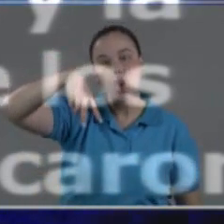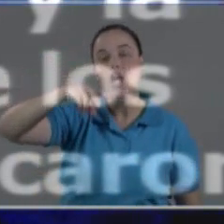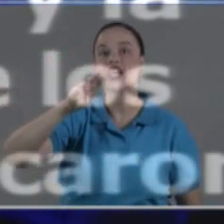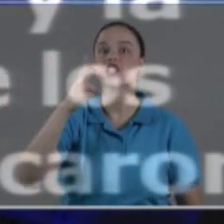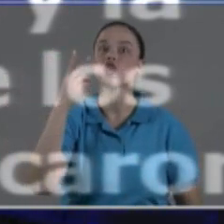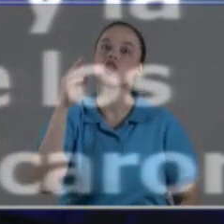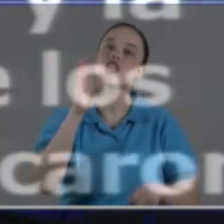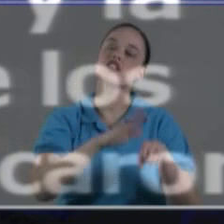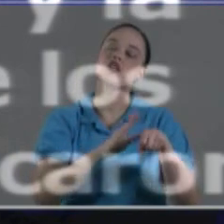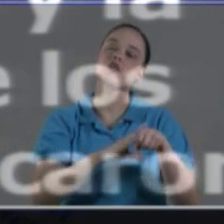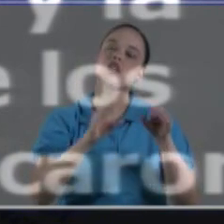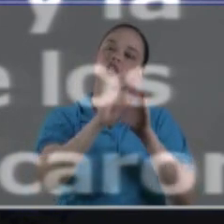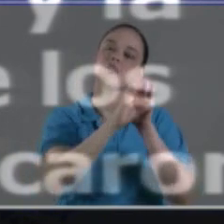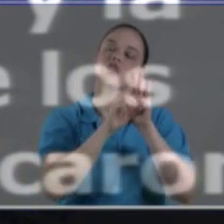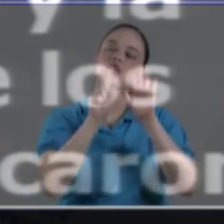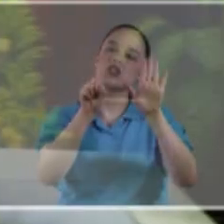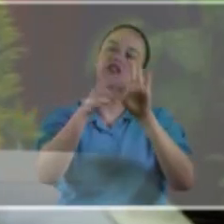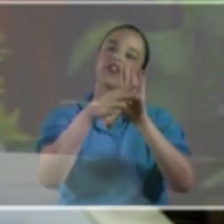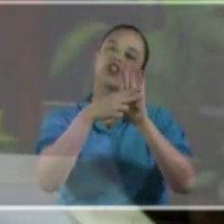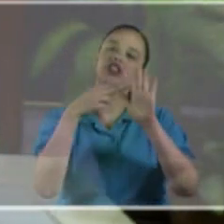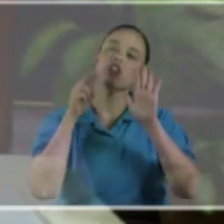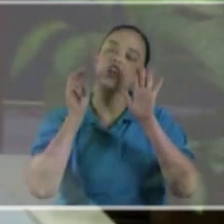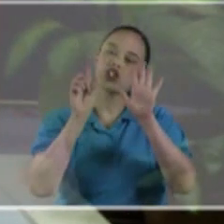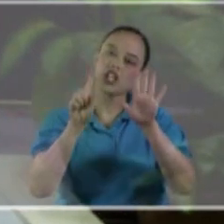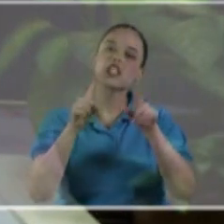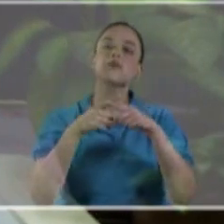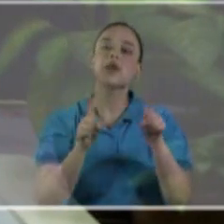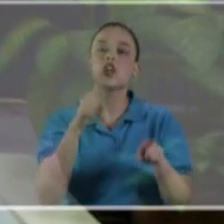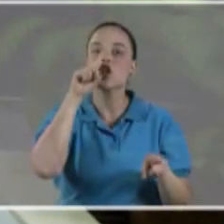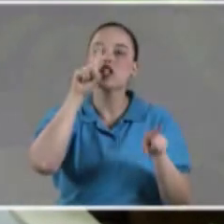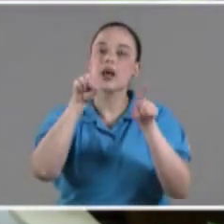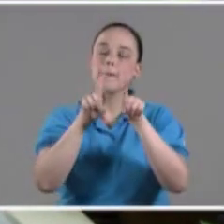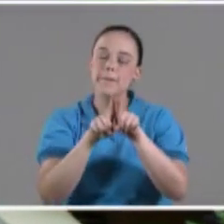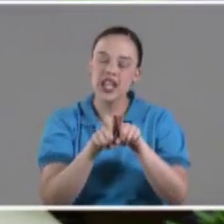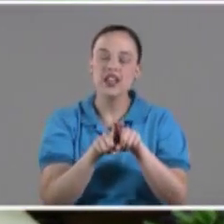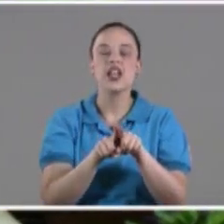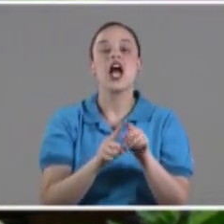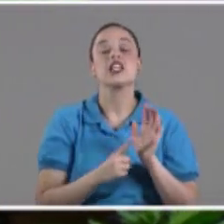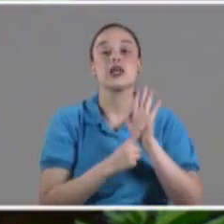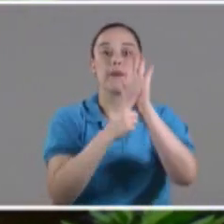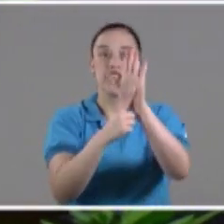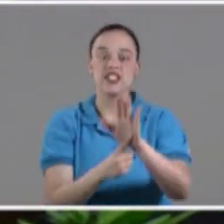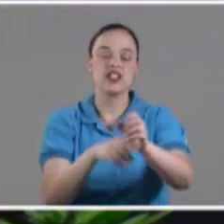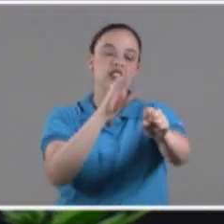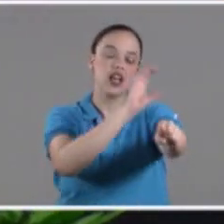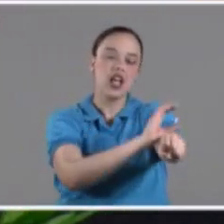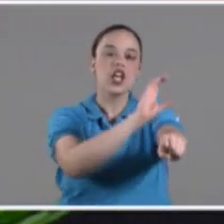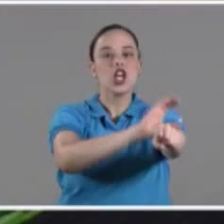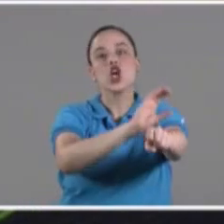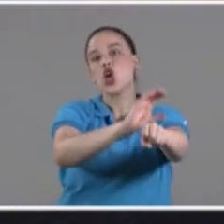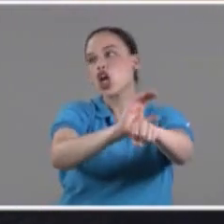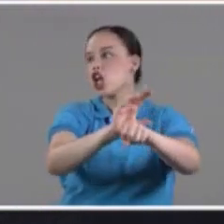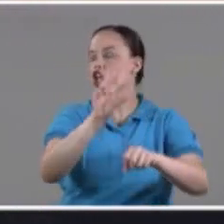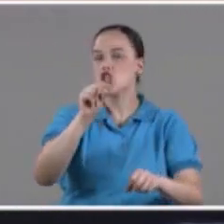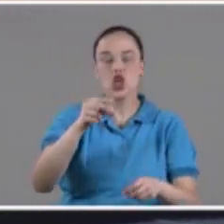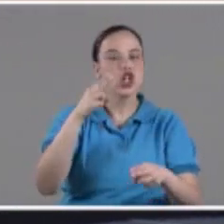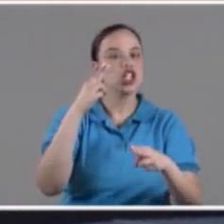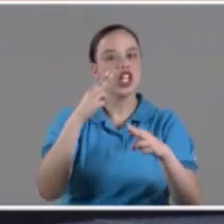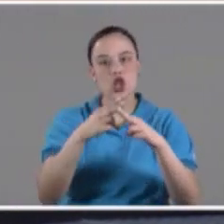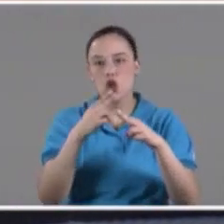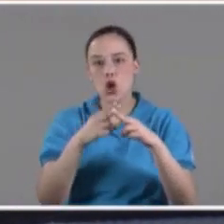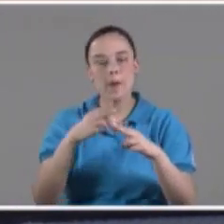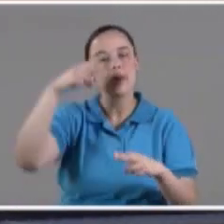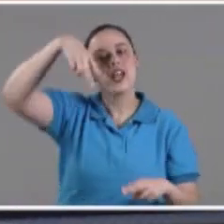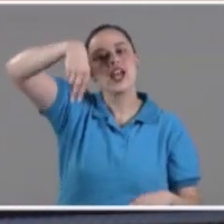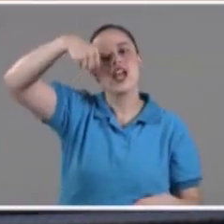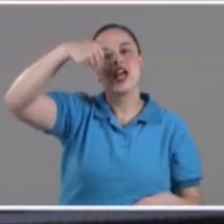Samuel capítulo seis verso seis pero también aparece en crónicas en crónicas no se llama era de nacon sino